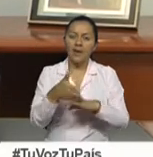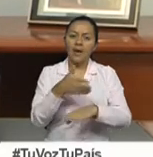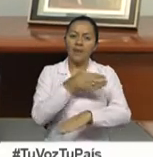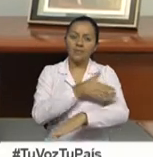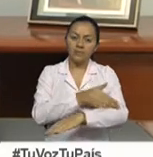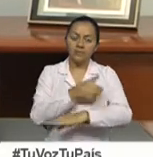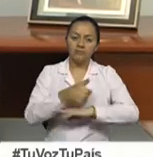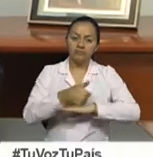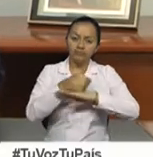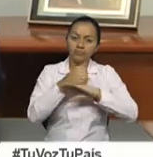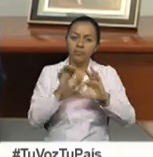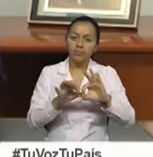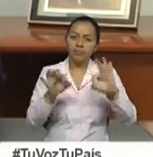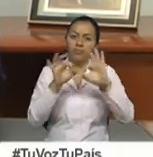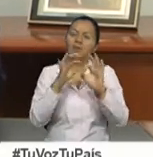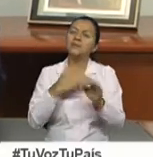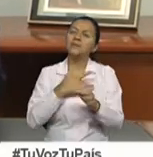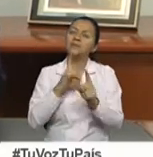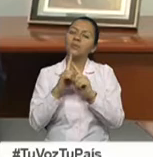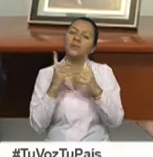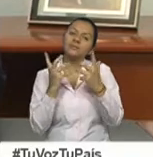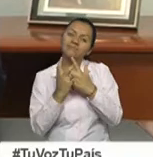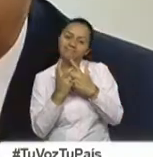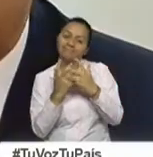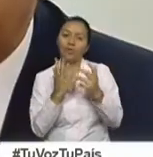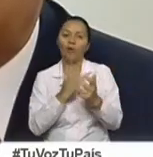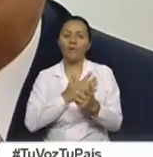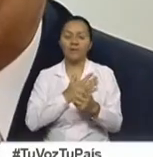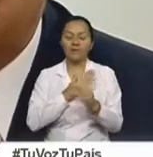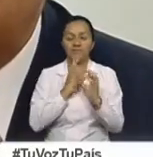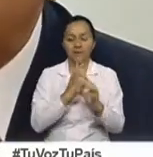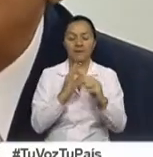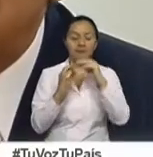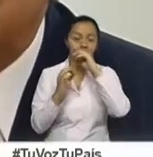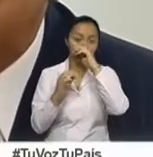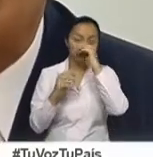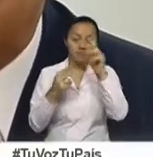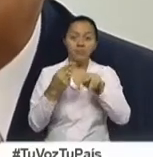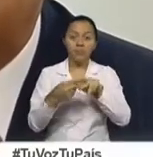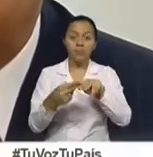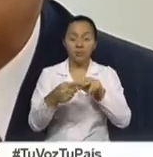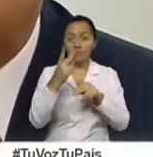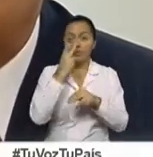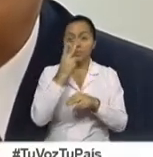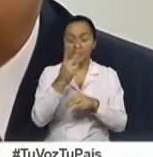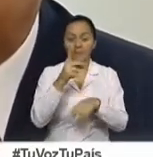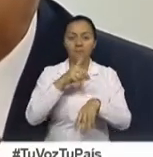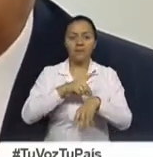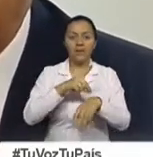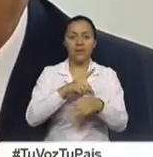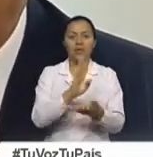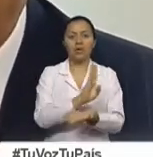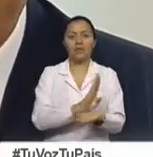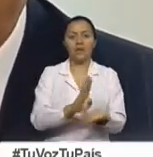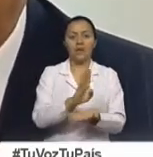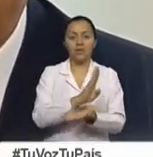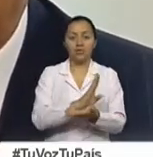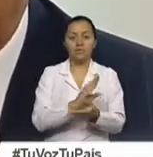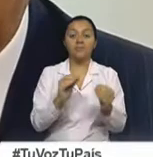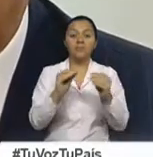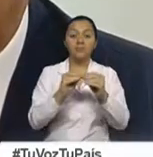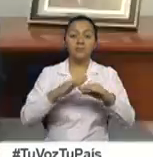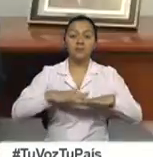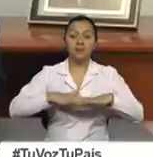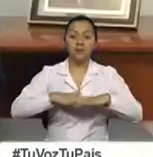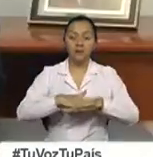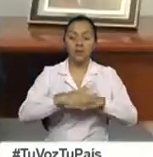cabecera con el que nos sentíamos en tan buenas manos. Pronto contaremos con el médico del barrio. Fortaleceremos la red pública integral